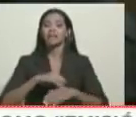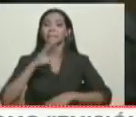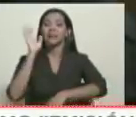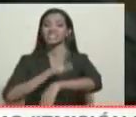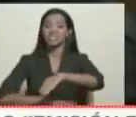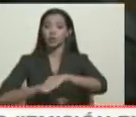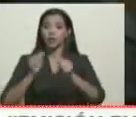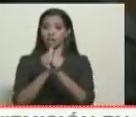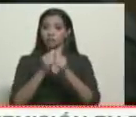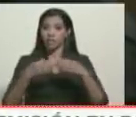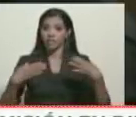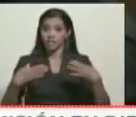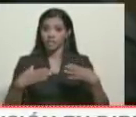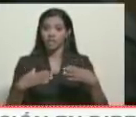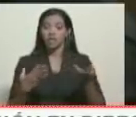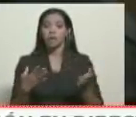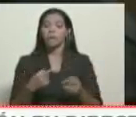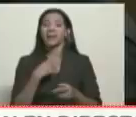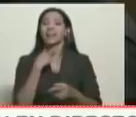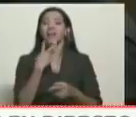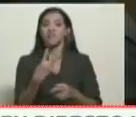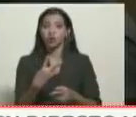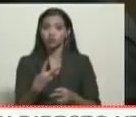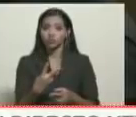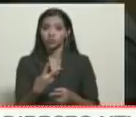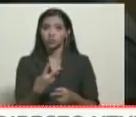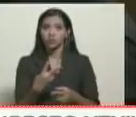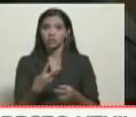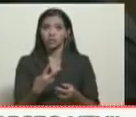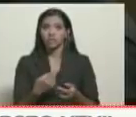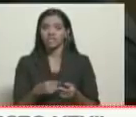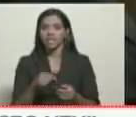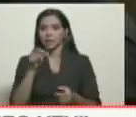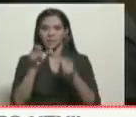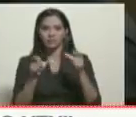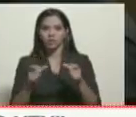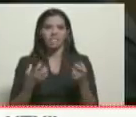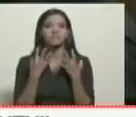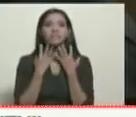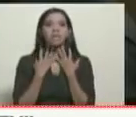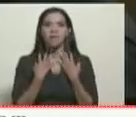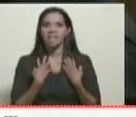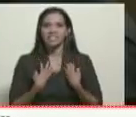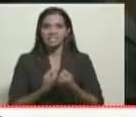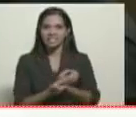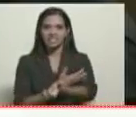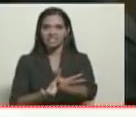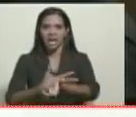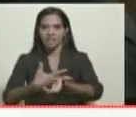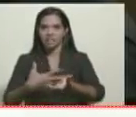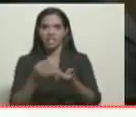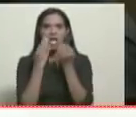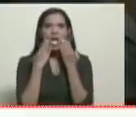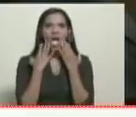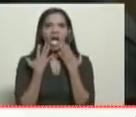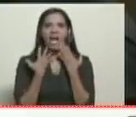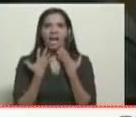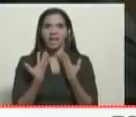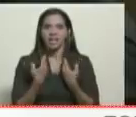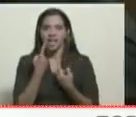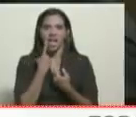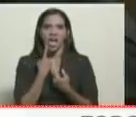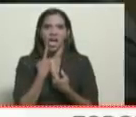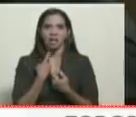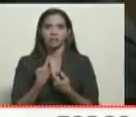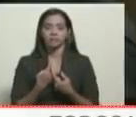a viva voz bajo la euforia delirante de acólitos llenos de sangre y de baba, ¿no? Él decía que